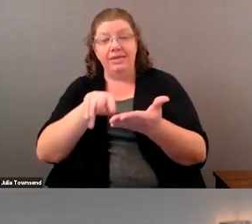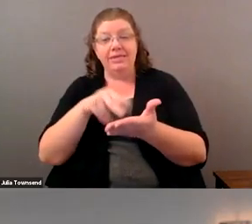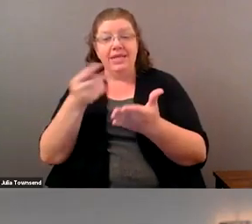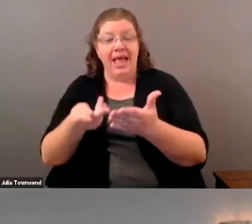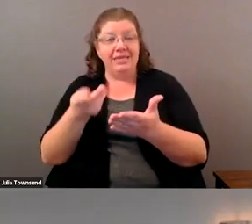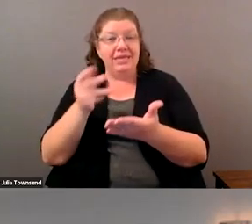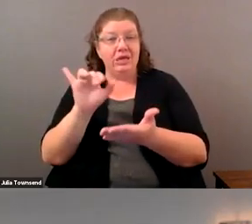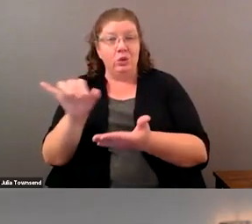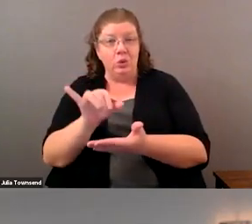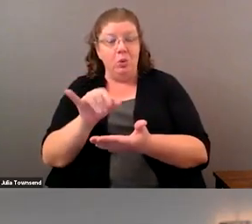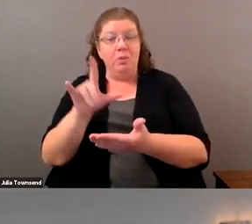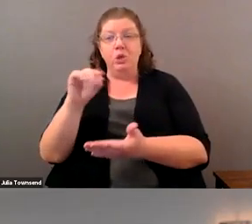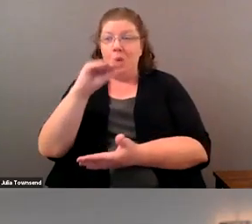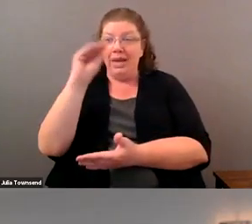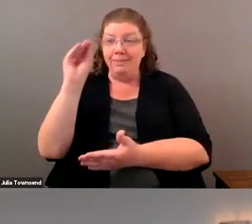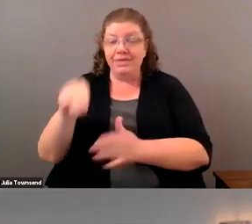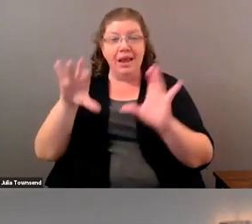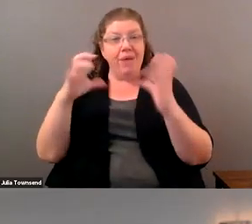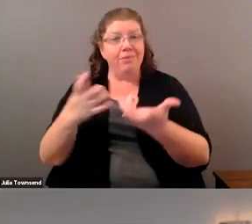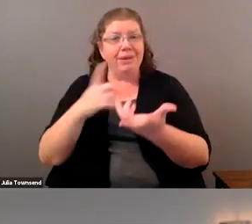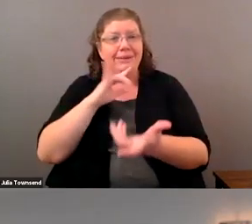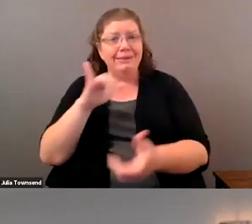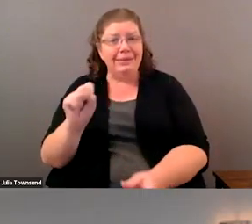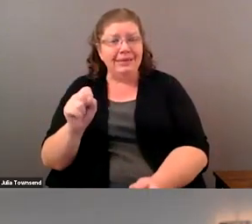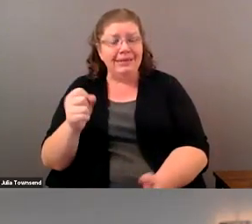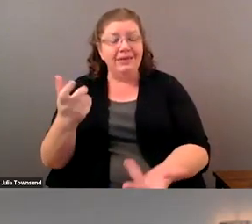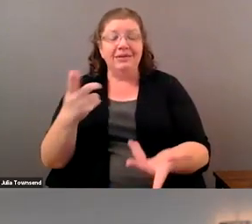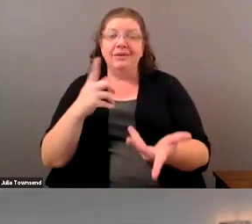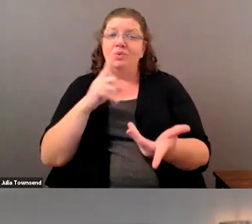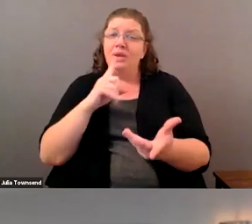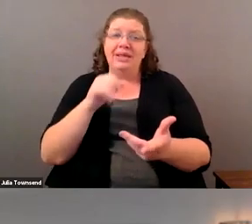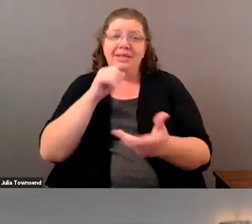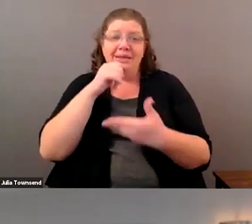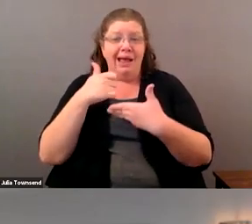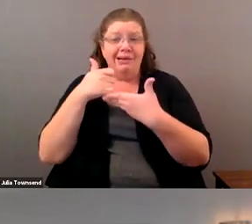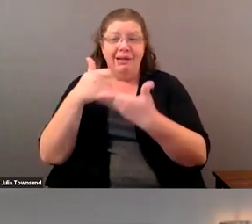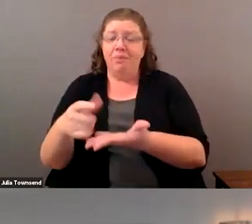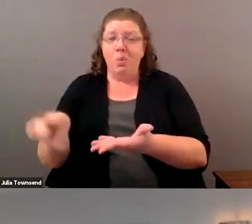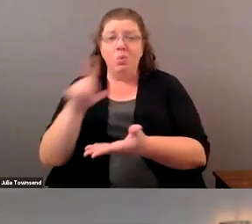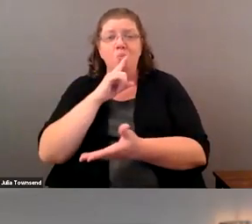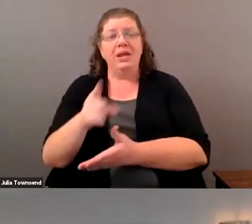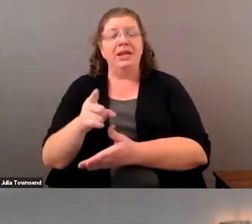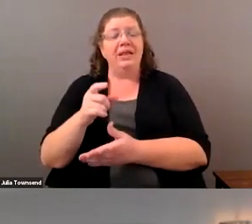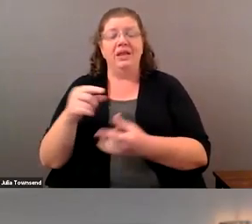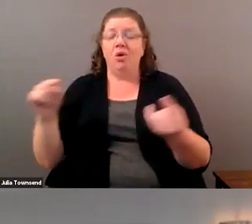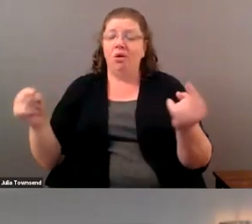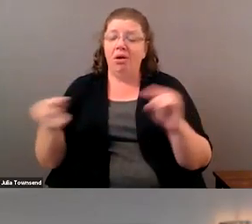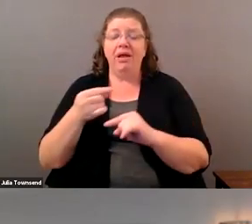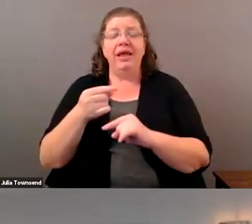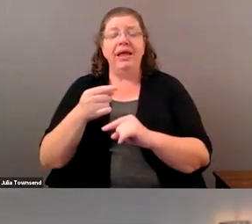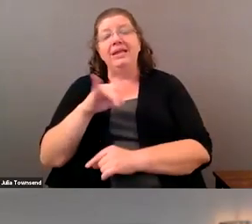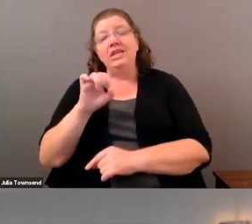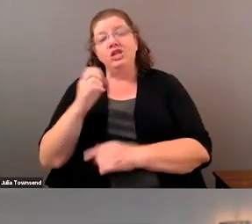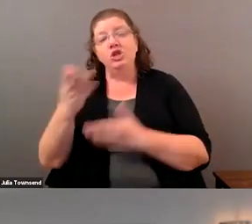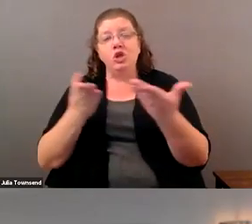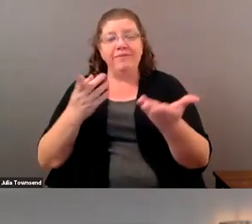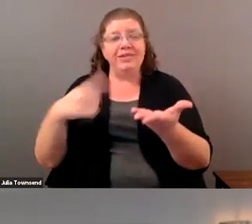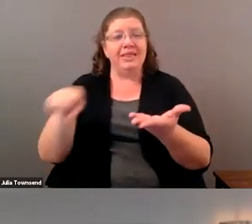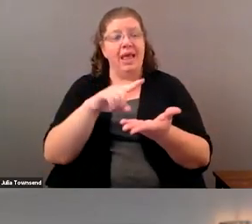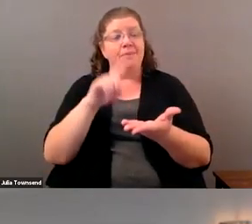discapacidades específicas de aprendizaje algunos de ellos pueden ser tal vez isla éxitos porque 20% de la población lo es de hecho estamos